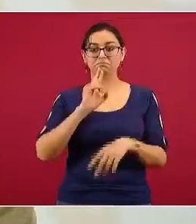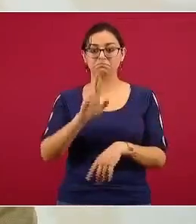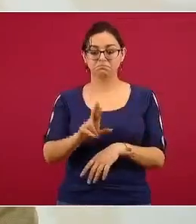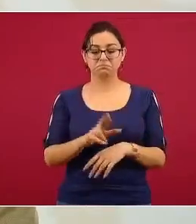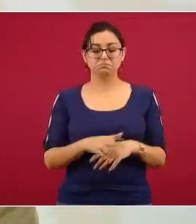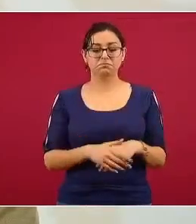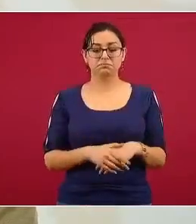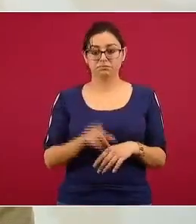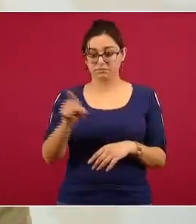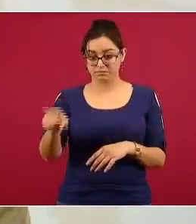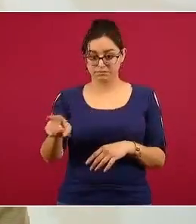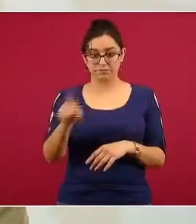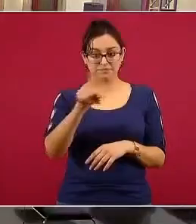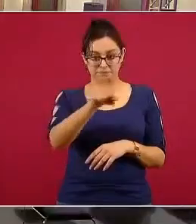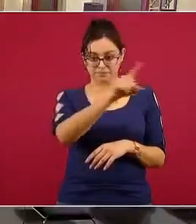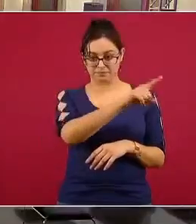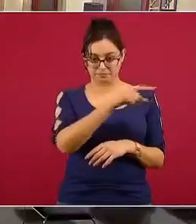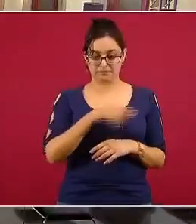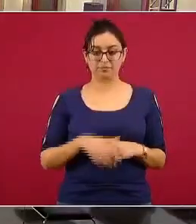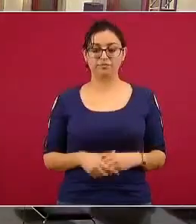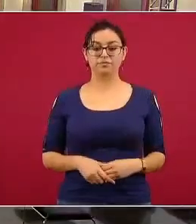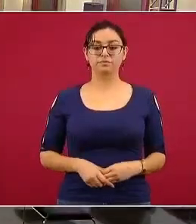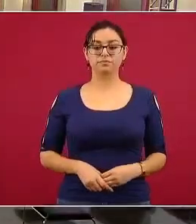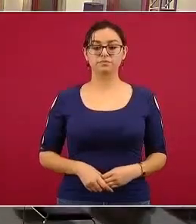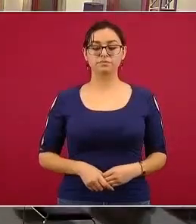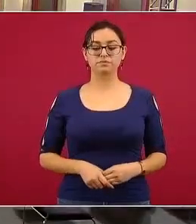Voy a empezar aquí y después a usted.